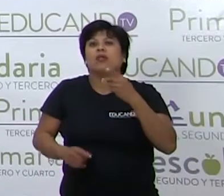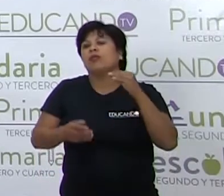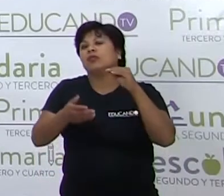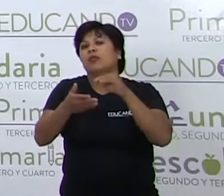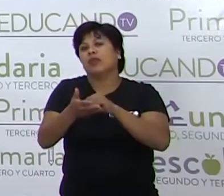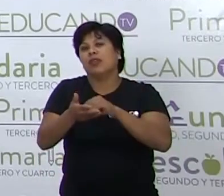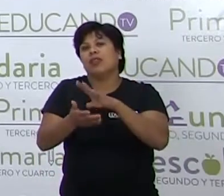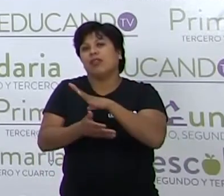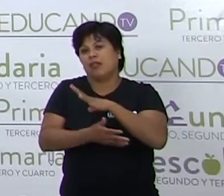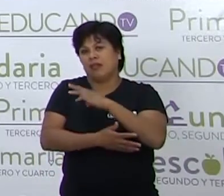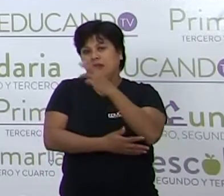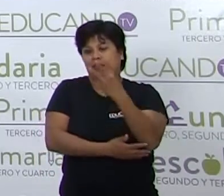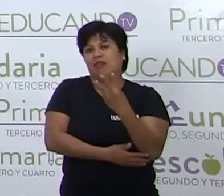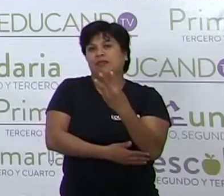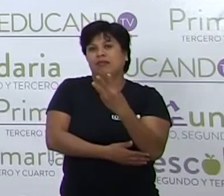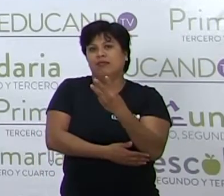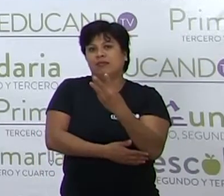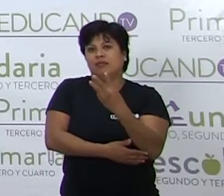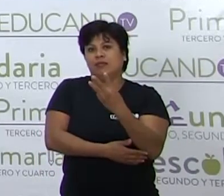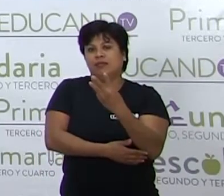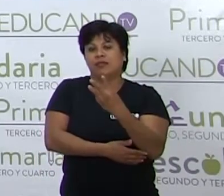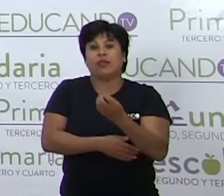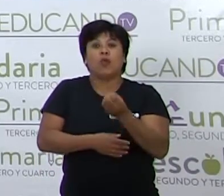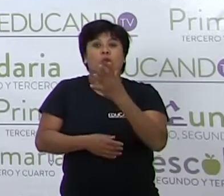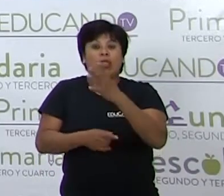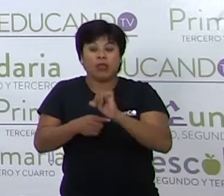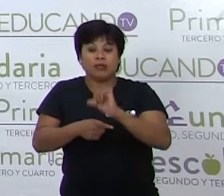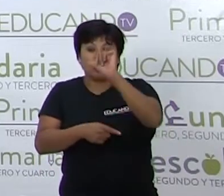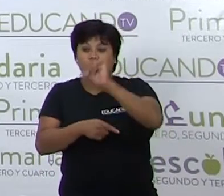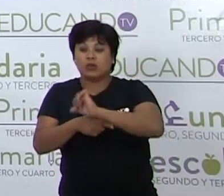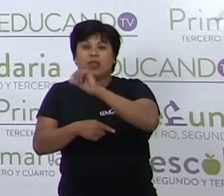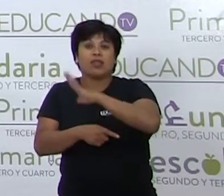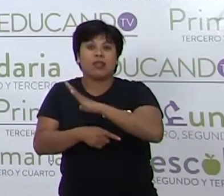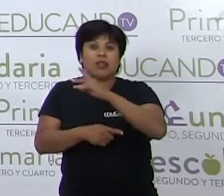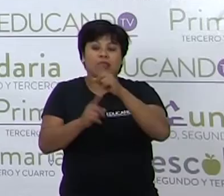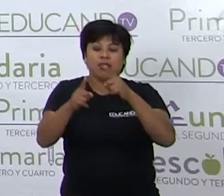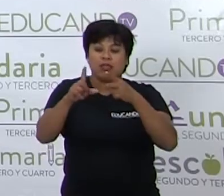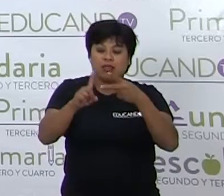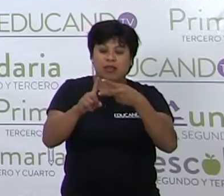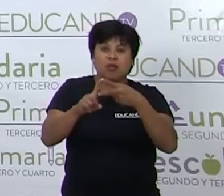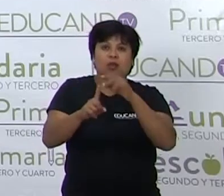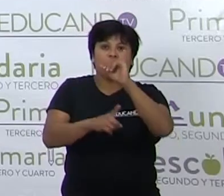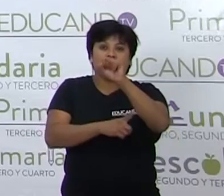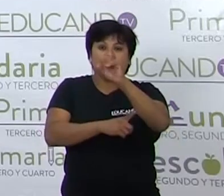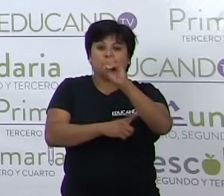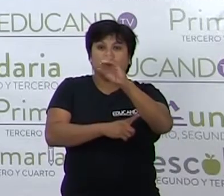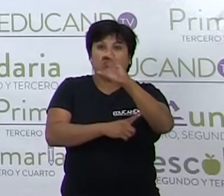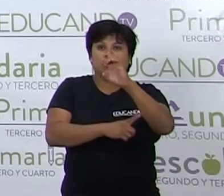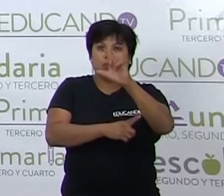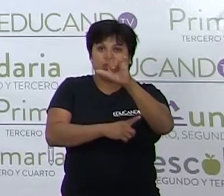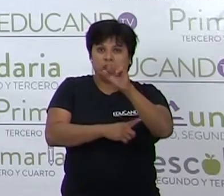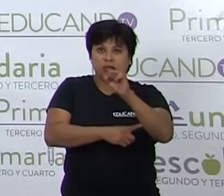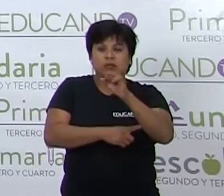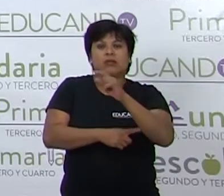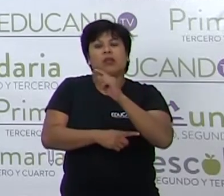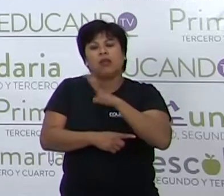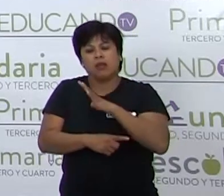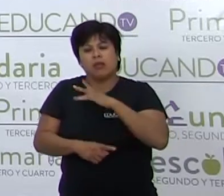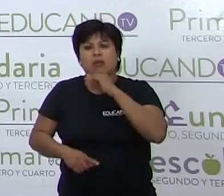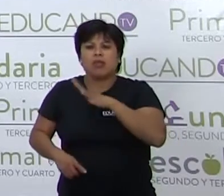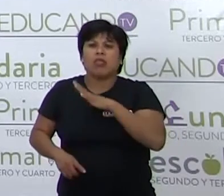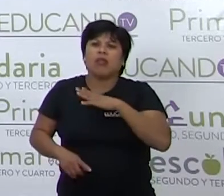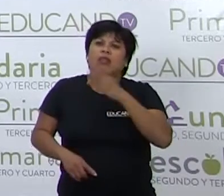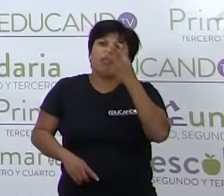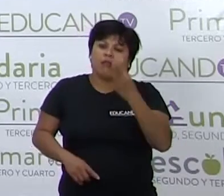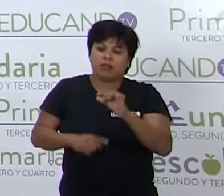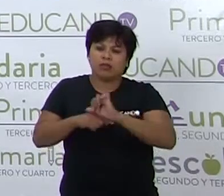tiene 3 cuántas alturas tiene el triángulo isósceles en la clasificación también estuvimos viendo que también tiene tres